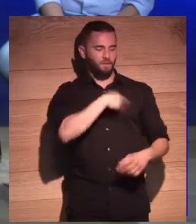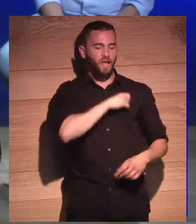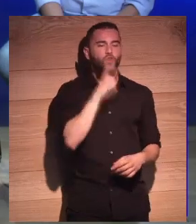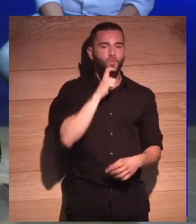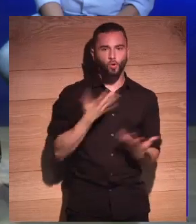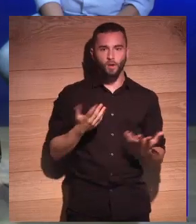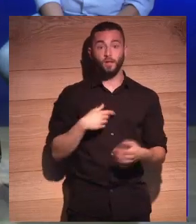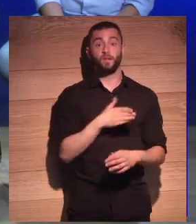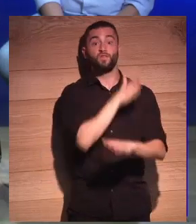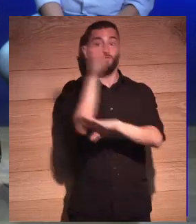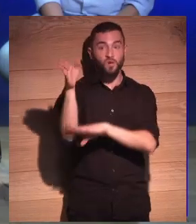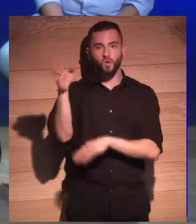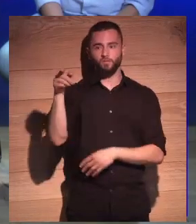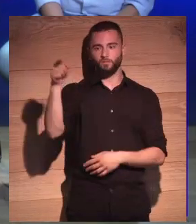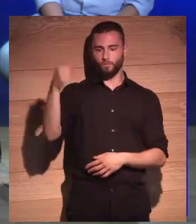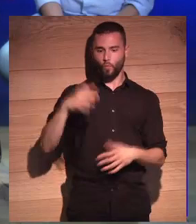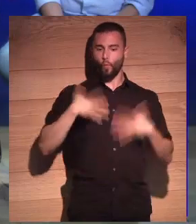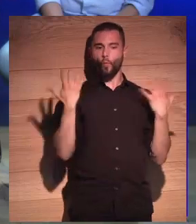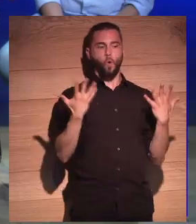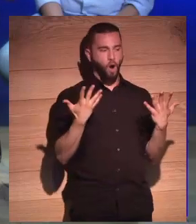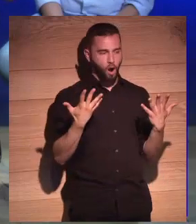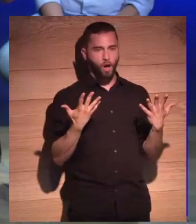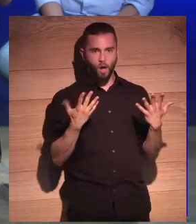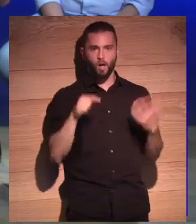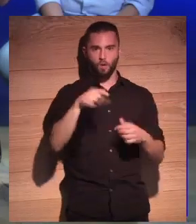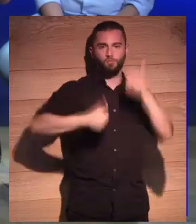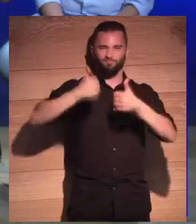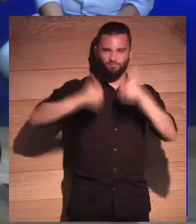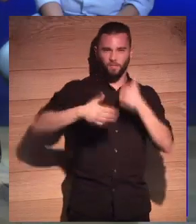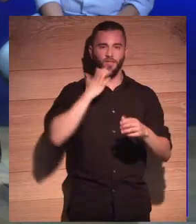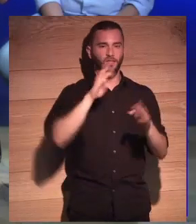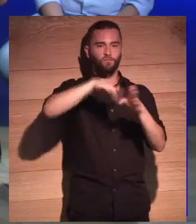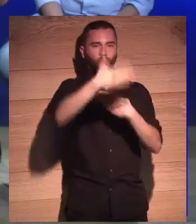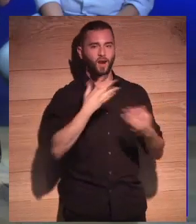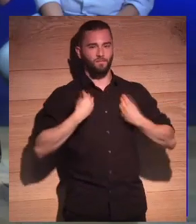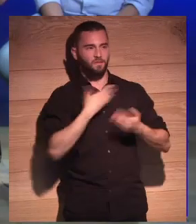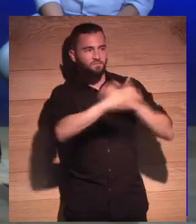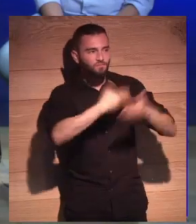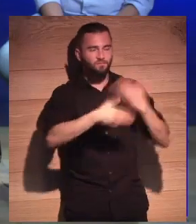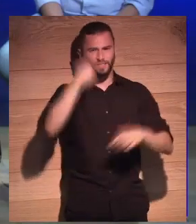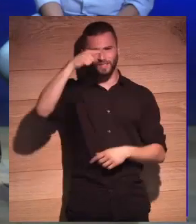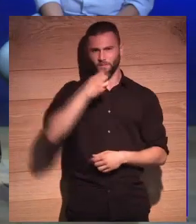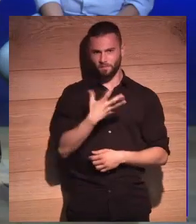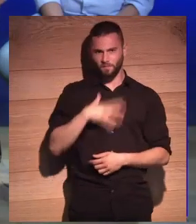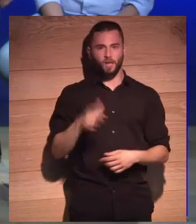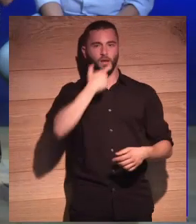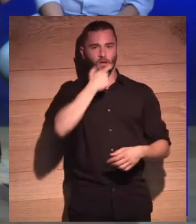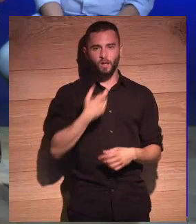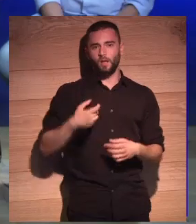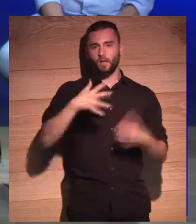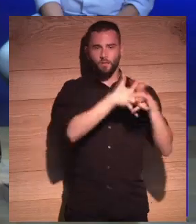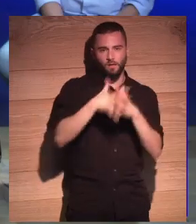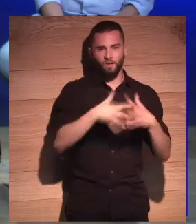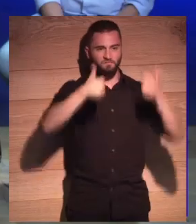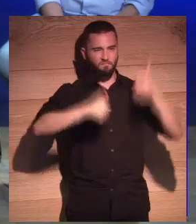Árabes se quedaron así, wow, y allí estás compitiendo, y lo sabéis muy bien los que salís fuera, compites con americanos, con el Reino Unido, con todas las